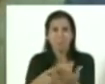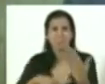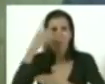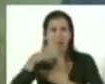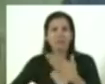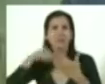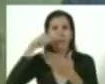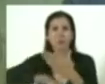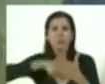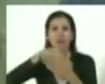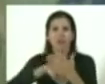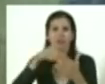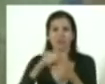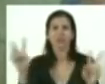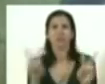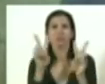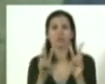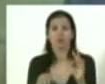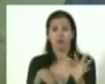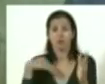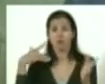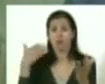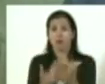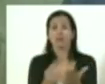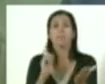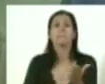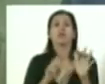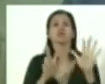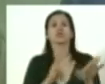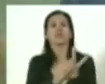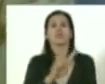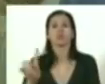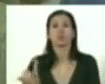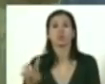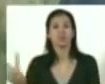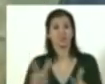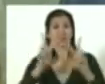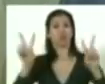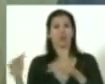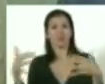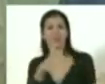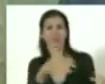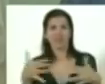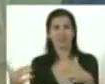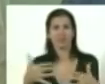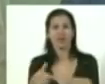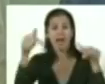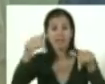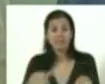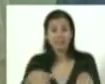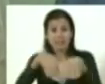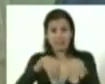lo condujo a 1821, y fue desde estas tierras